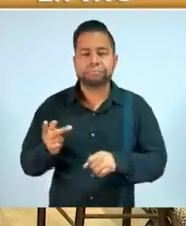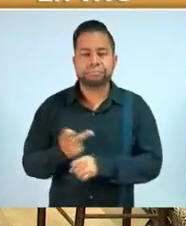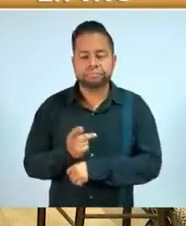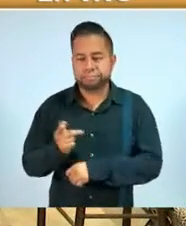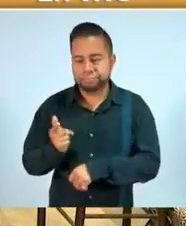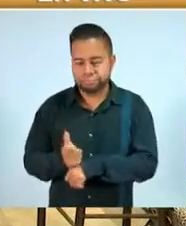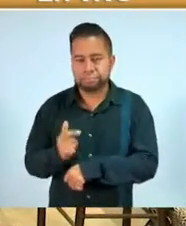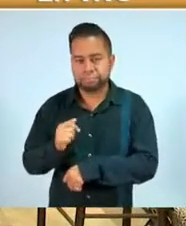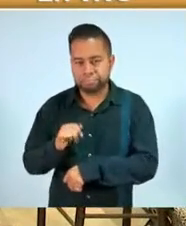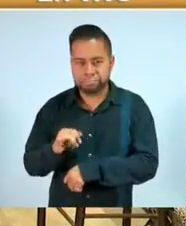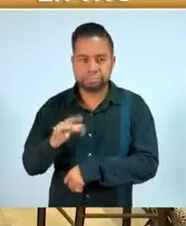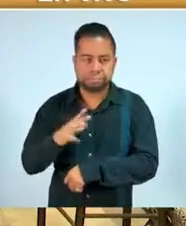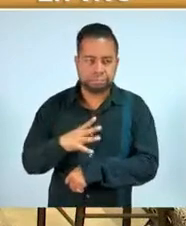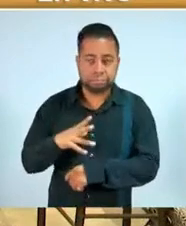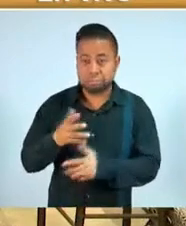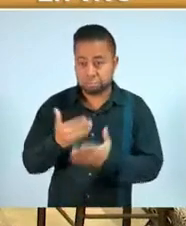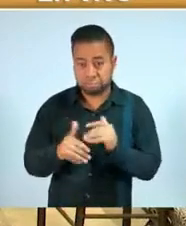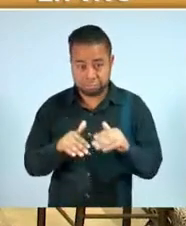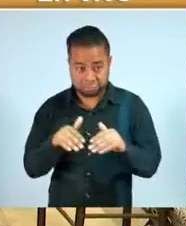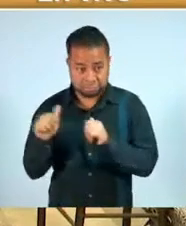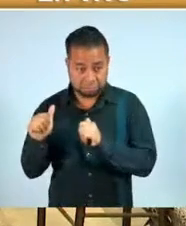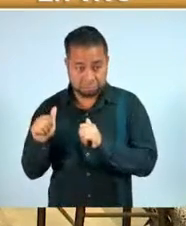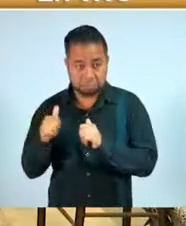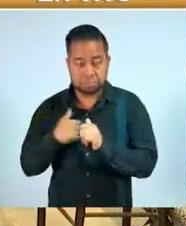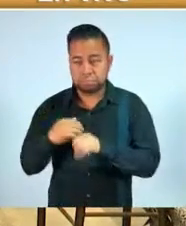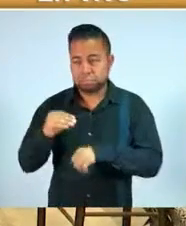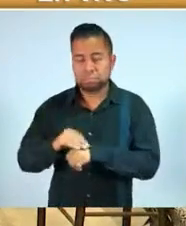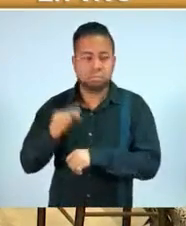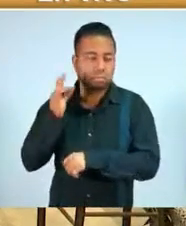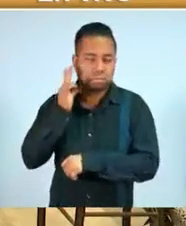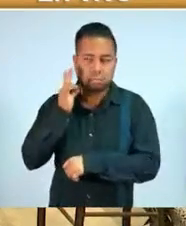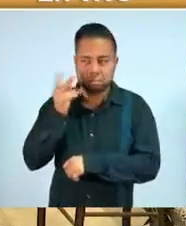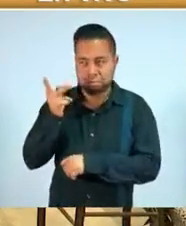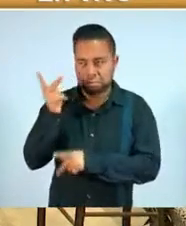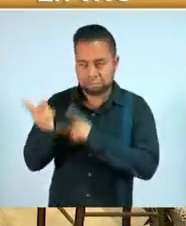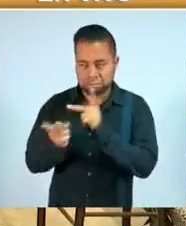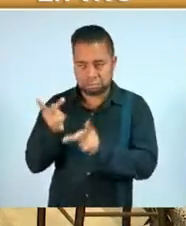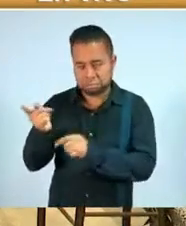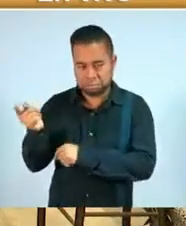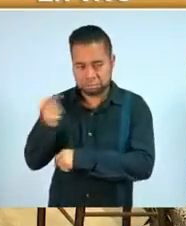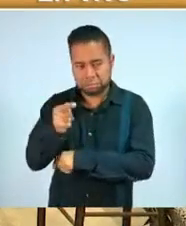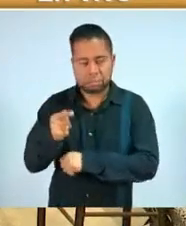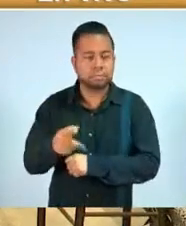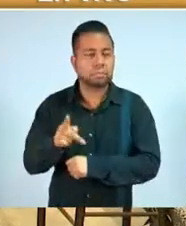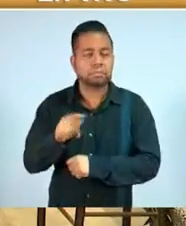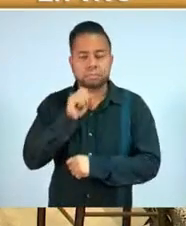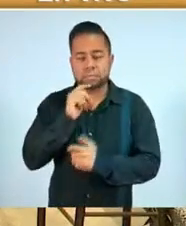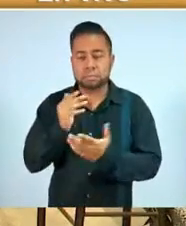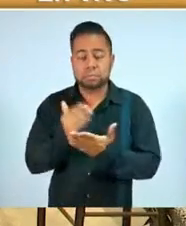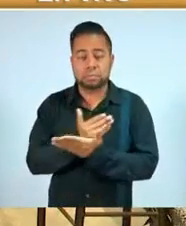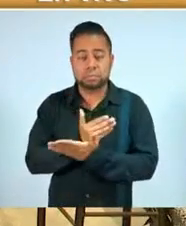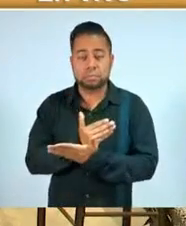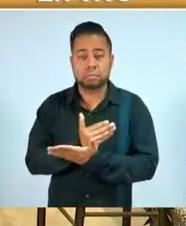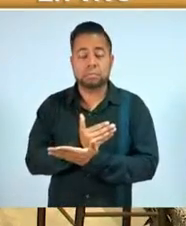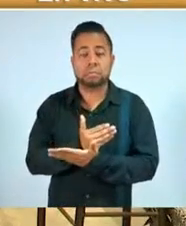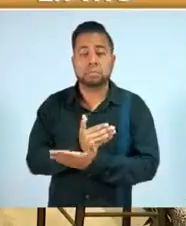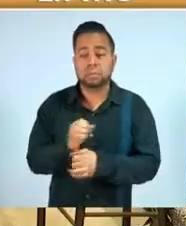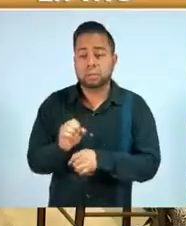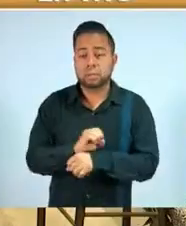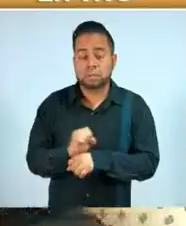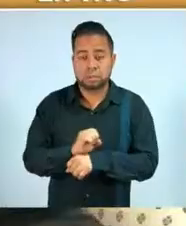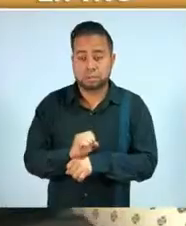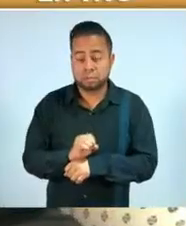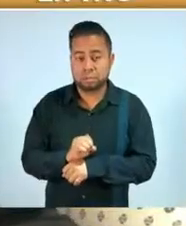encontraba. Si ahorita ya se retiró, hay que retomarlo con Fiscalía y eso le doy seguimiento. Pero por otra parte también el siguiente operativo ahí